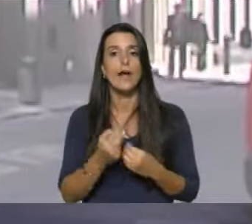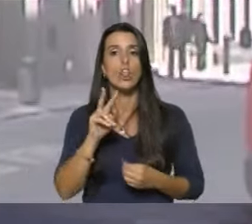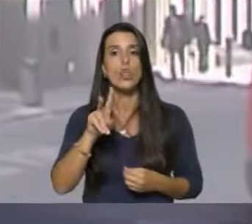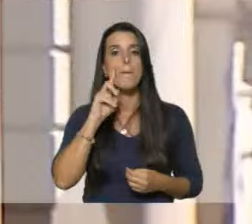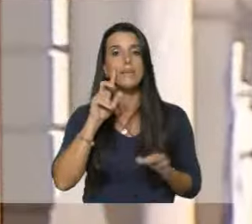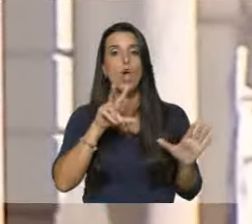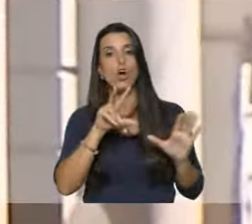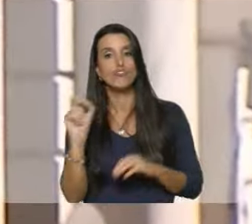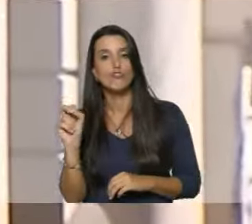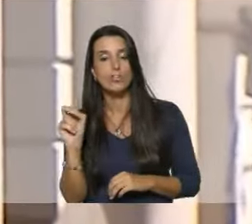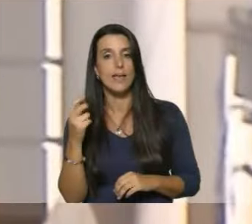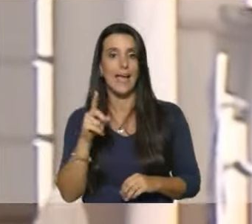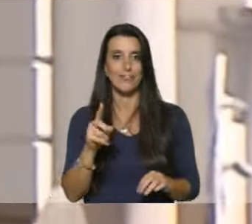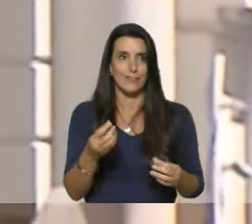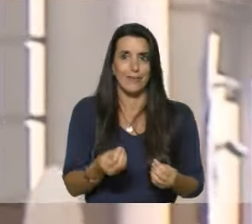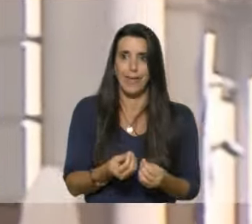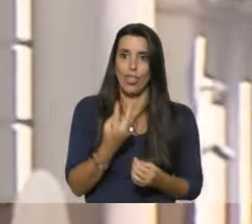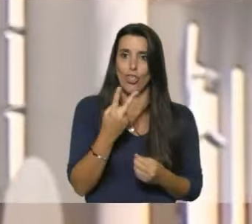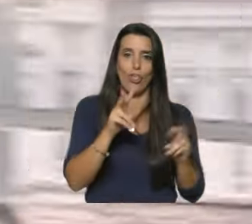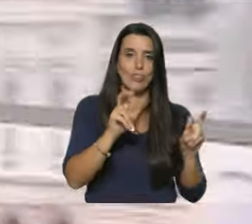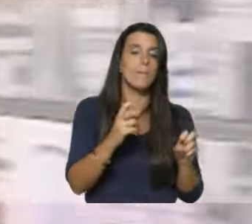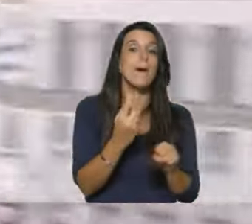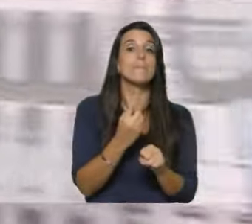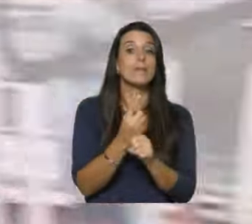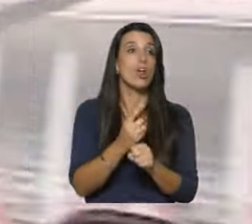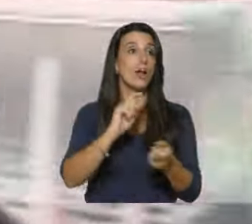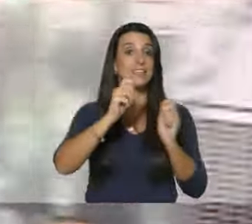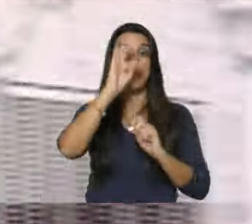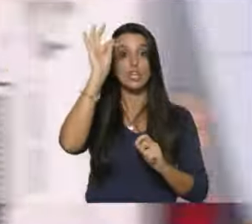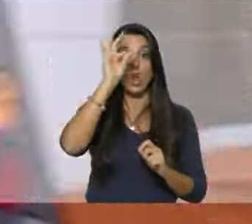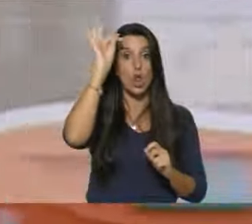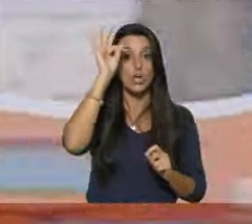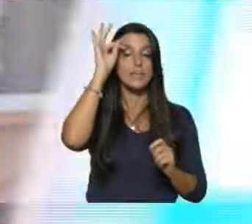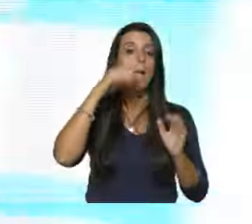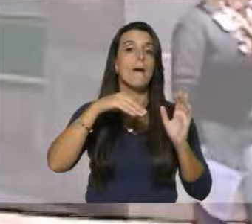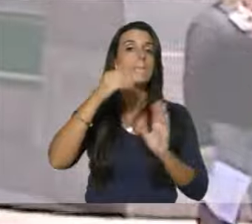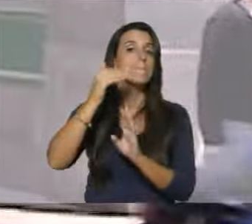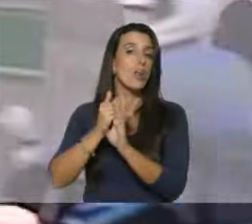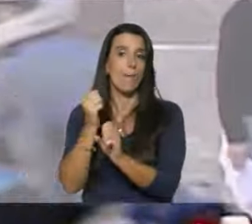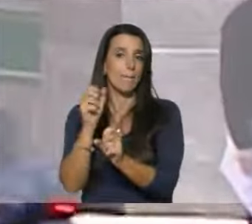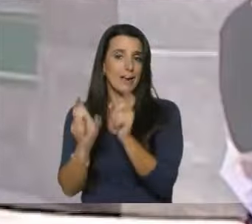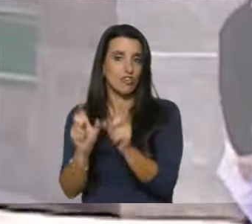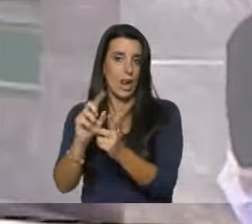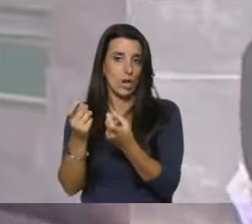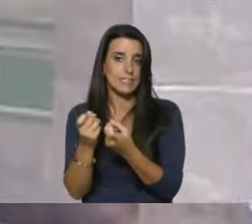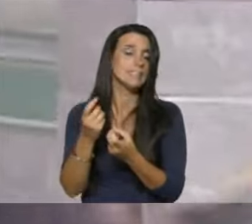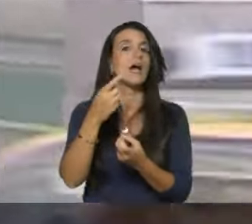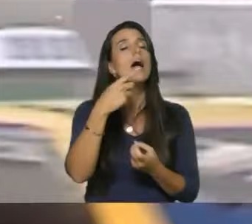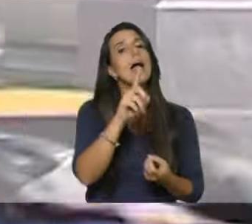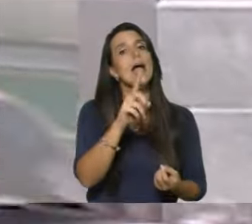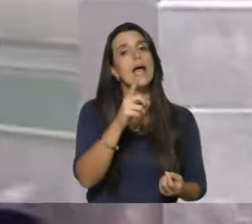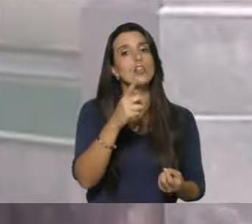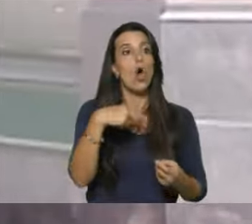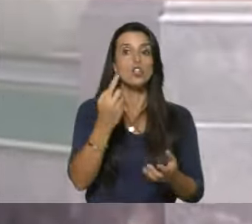2800 y Acá hay dos factores uno es el cambio tecnológico que posibilita que se haga más con menos personas pero otro factor muy importante fue justamente la